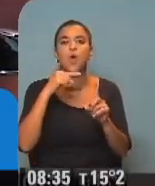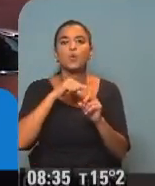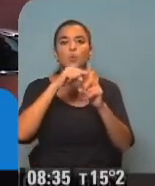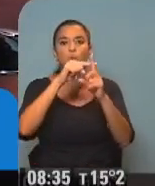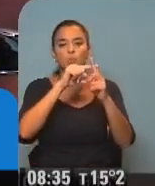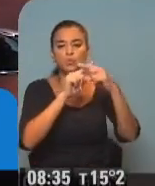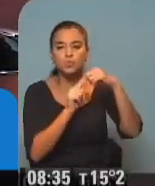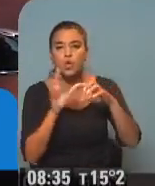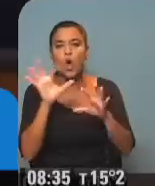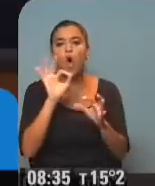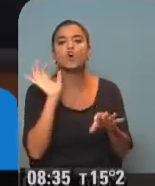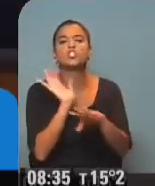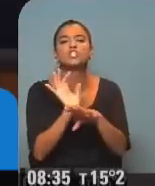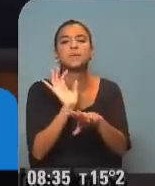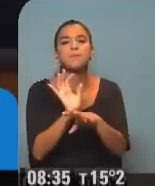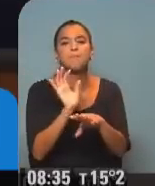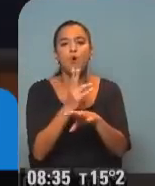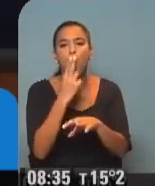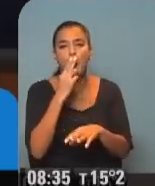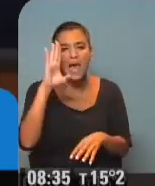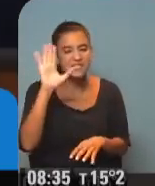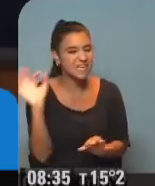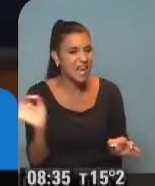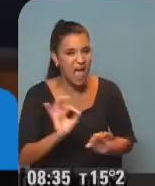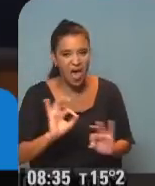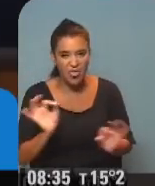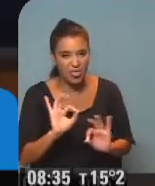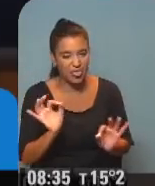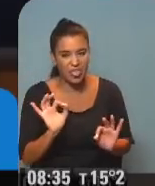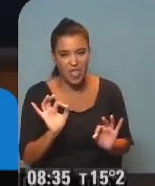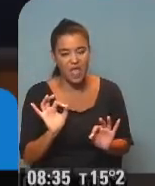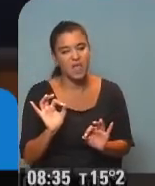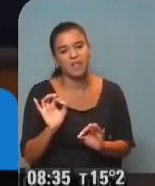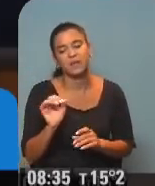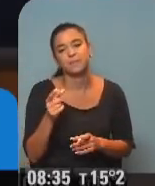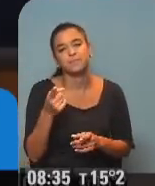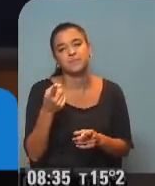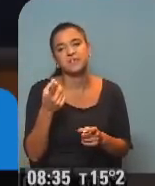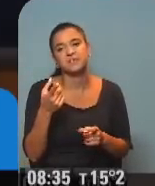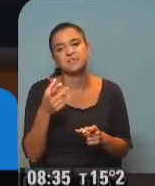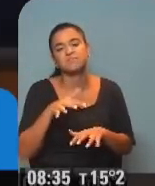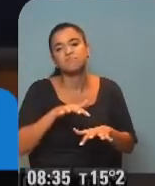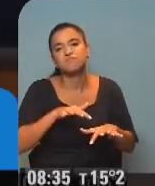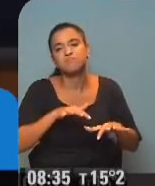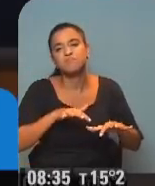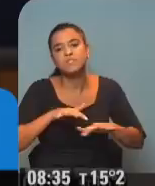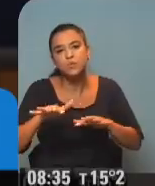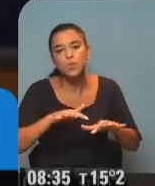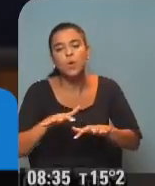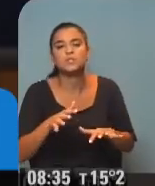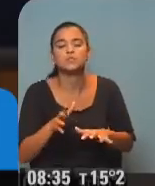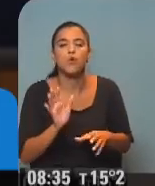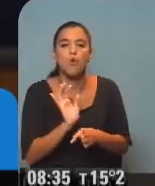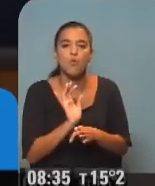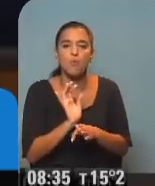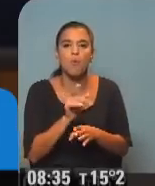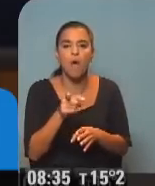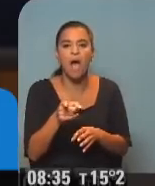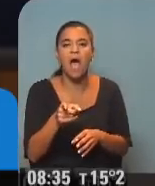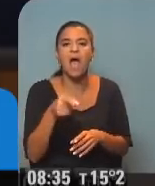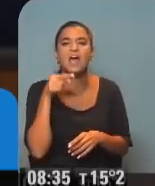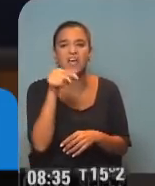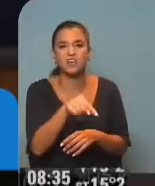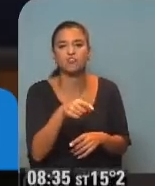encontrado simbología nazi, no se ha encontrado ningún otro tipo de situación que indique o lleve a pensar que se trata de un